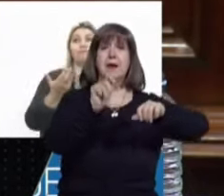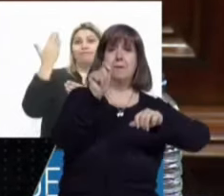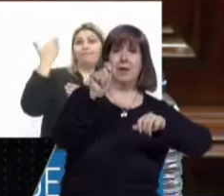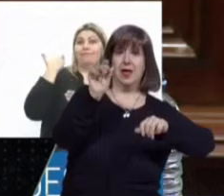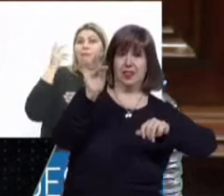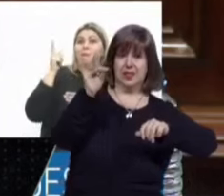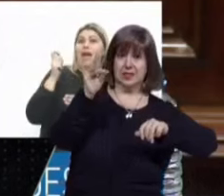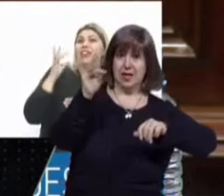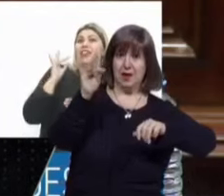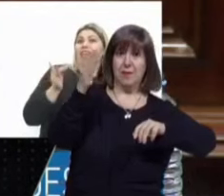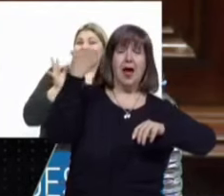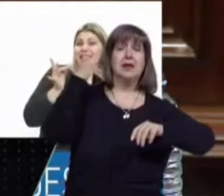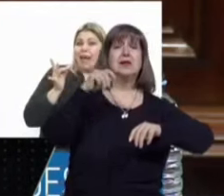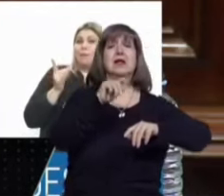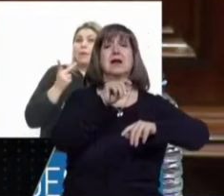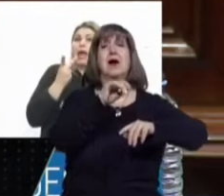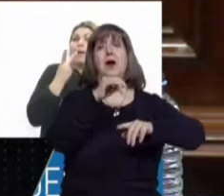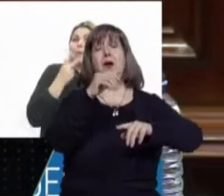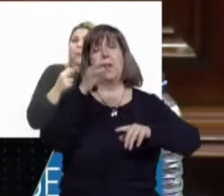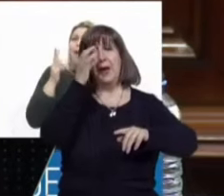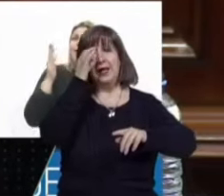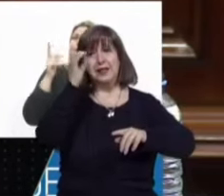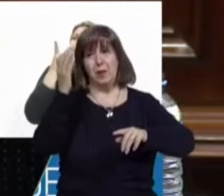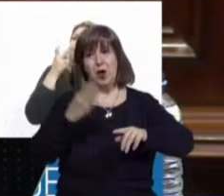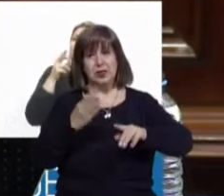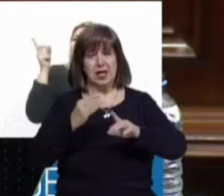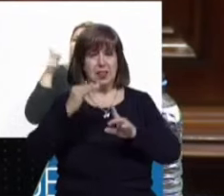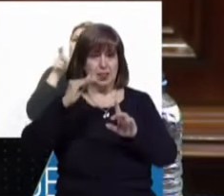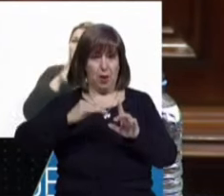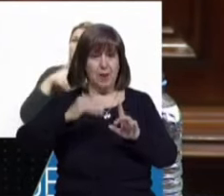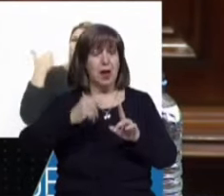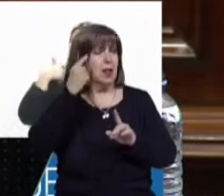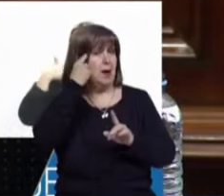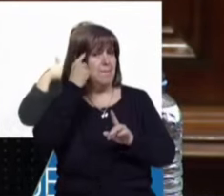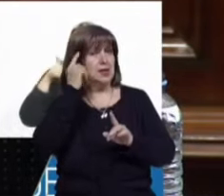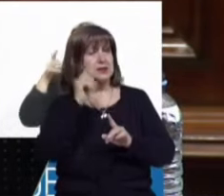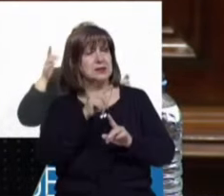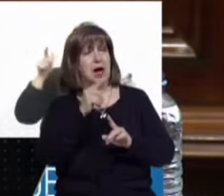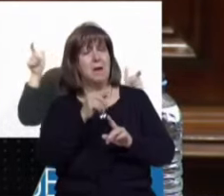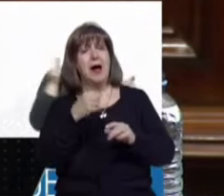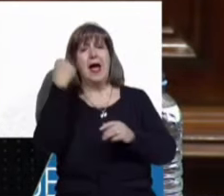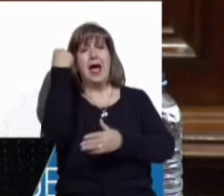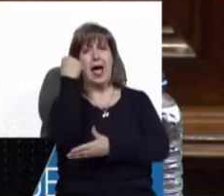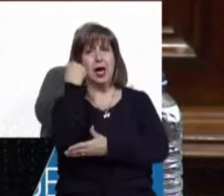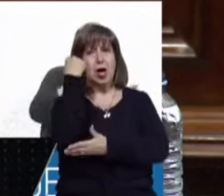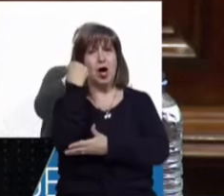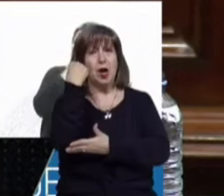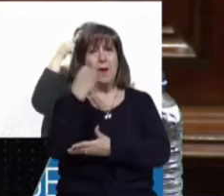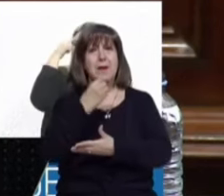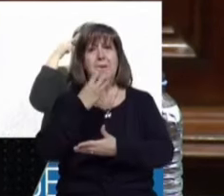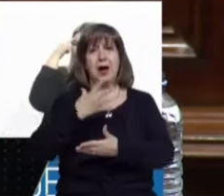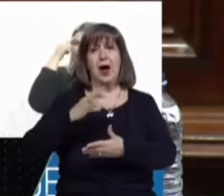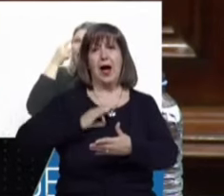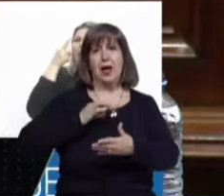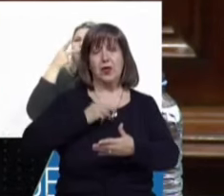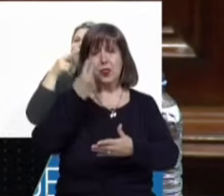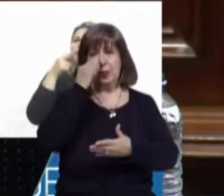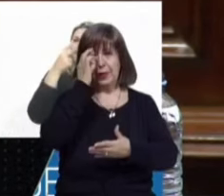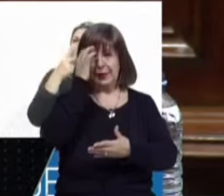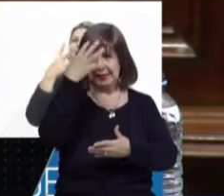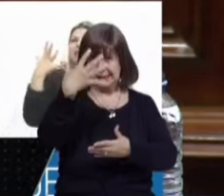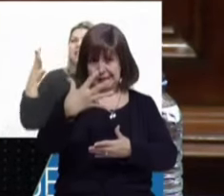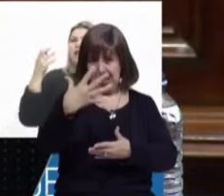diciembre menos del 20% de los argentinos pensaban que la economía podía estar mejor en el año